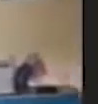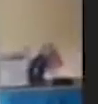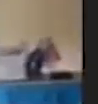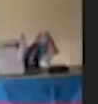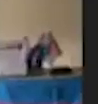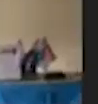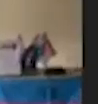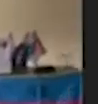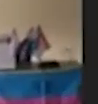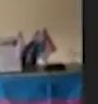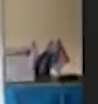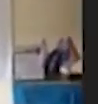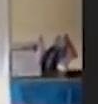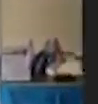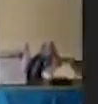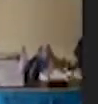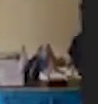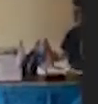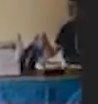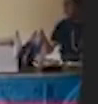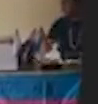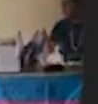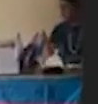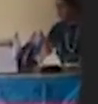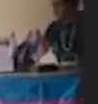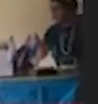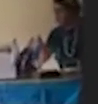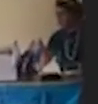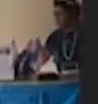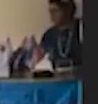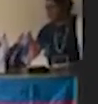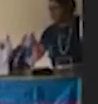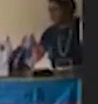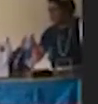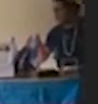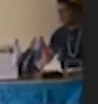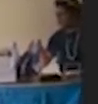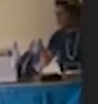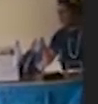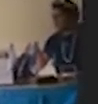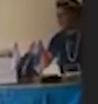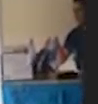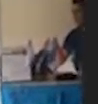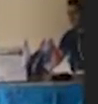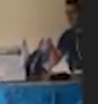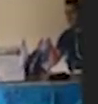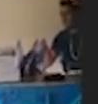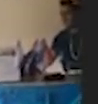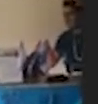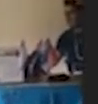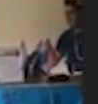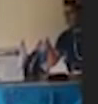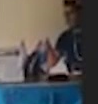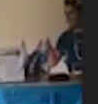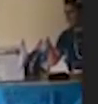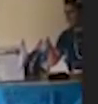COVID en Nueva York y con nuestras comunidades migrantes. Y pues en el transcurso de la sesión, si alguien tiene preguntas, quiere saber más, lo podemos